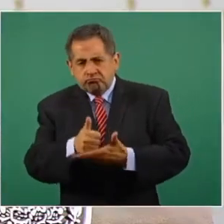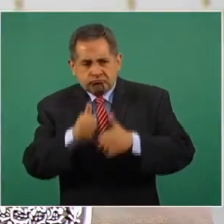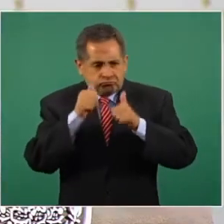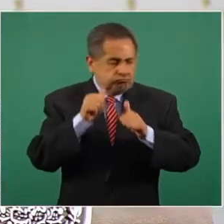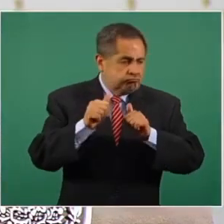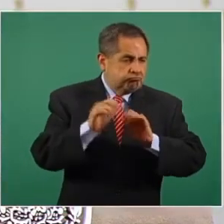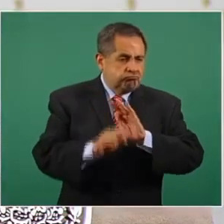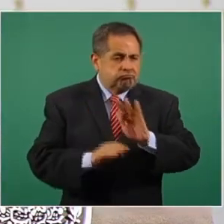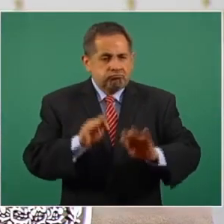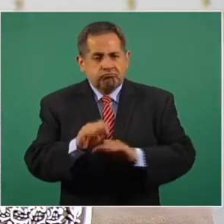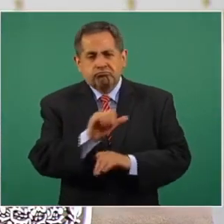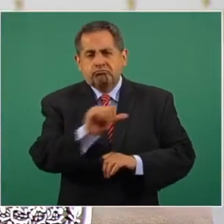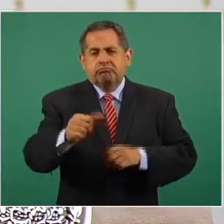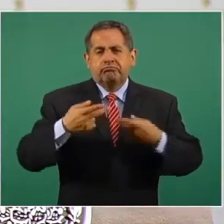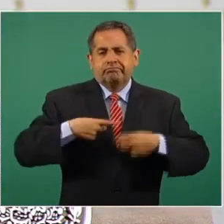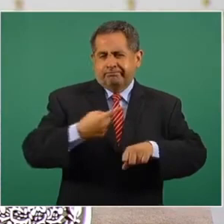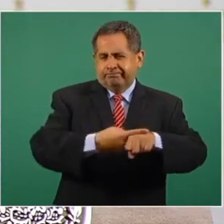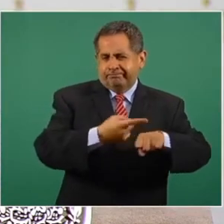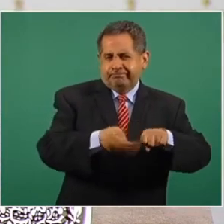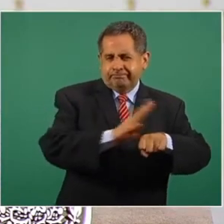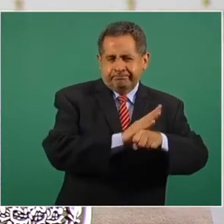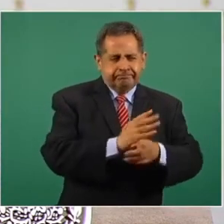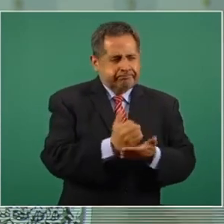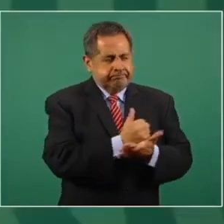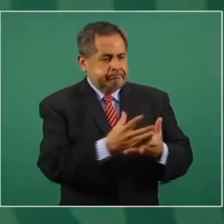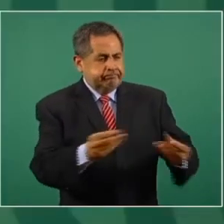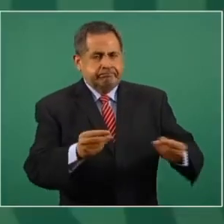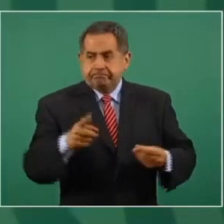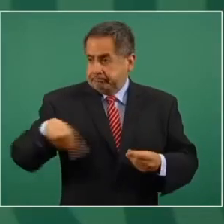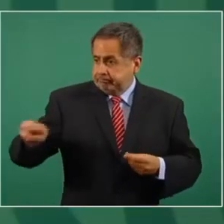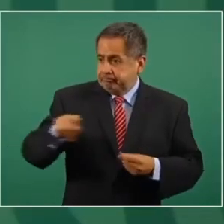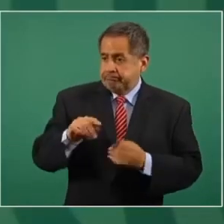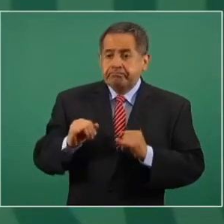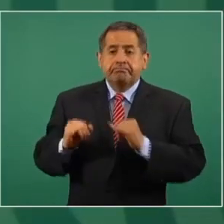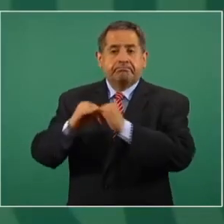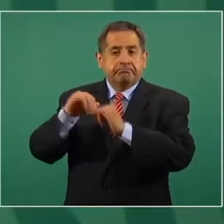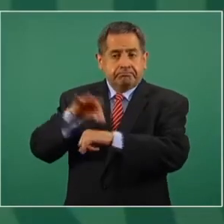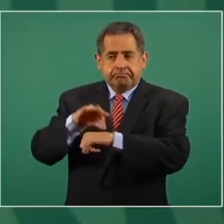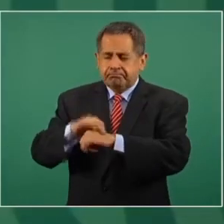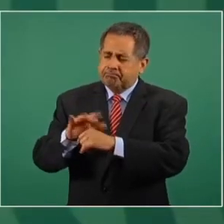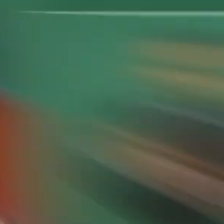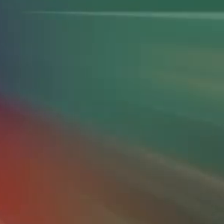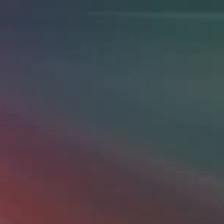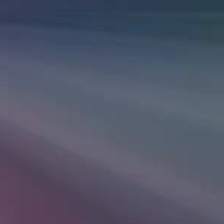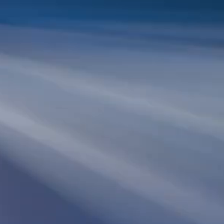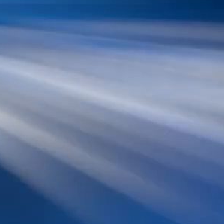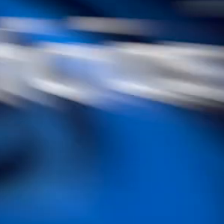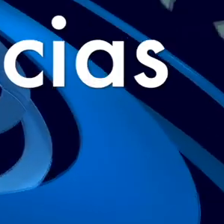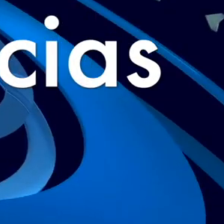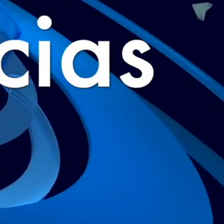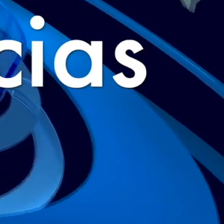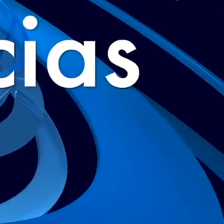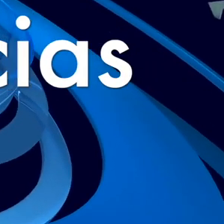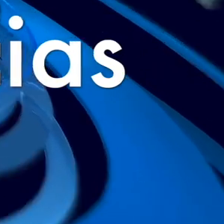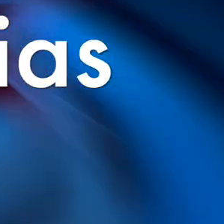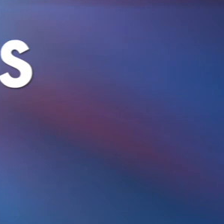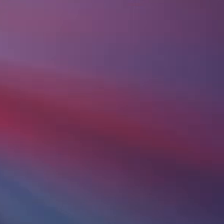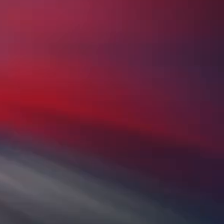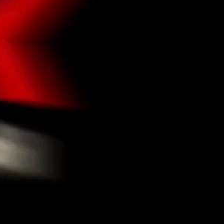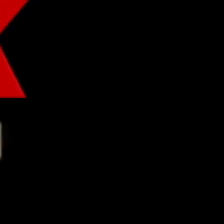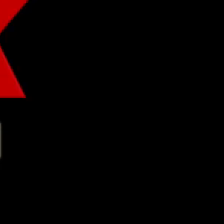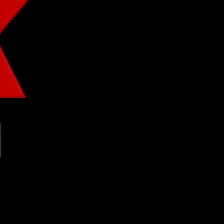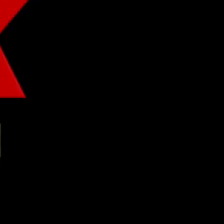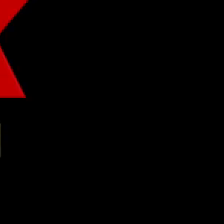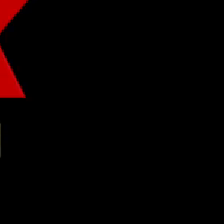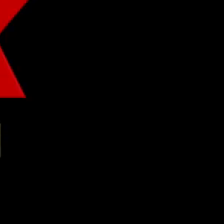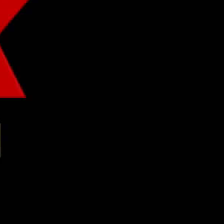la recuperación de enfermos de COVID. Agradecerles bastante a los médicos, a las enfermeras.